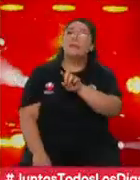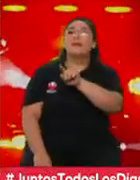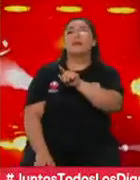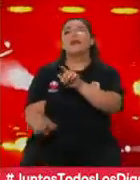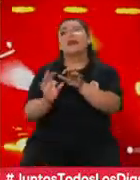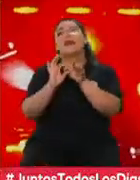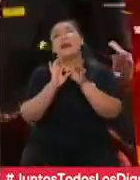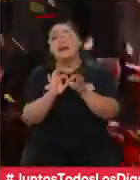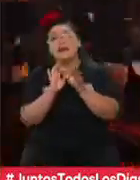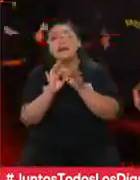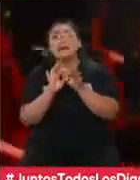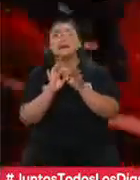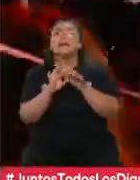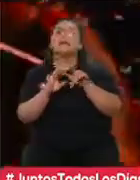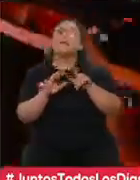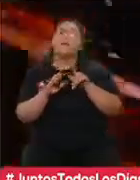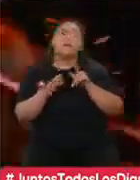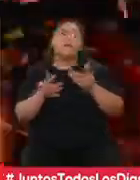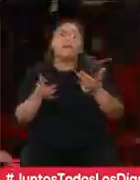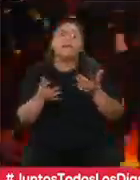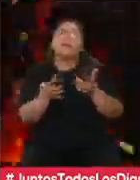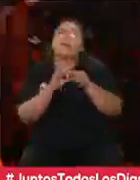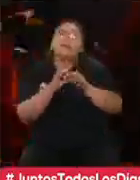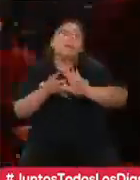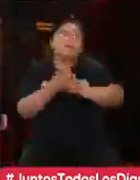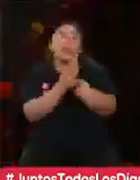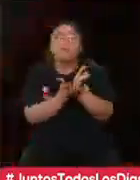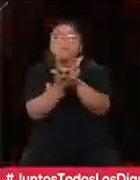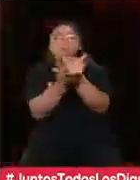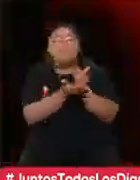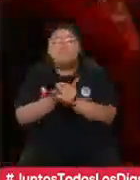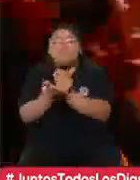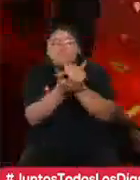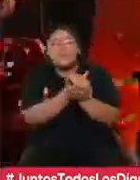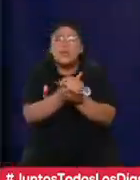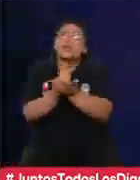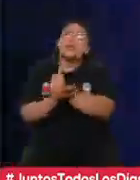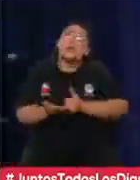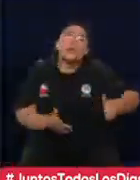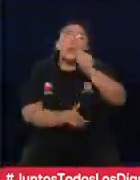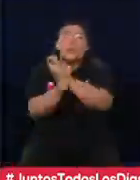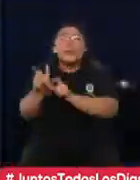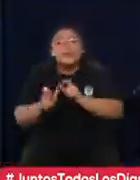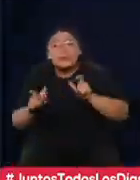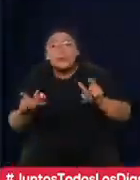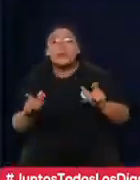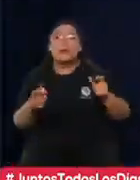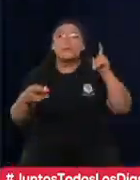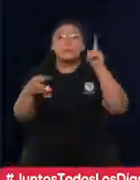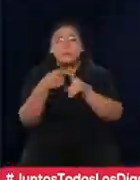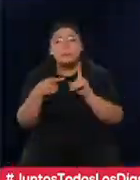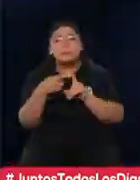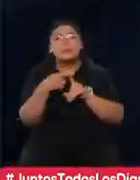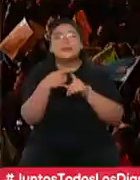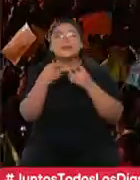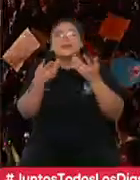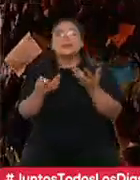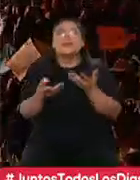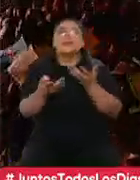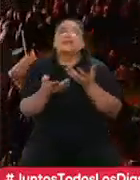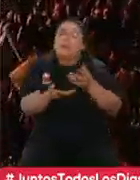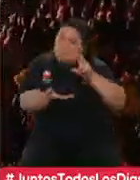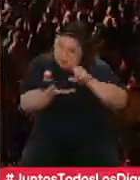toda esta producción y a todos los que lo secundaron, toda la gente que ha participado, esto ha sido